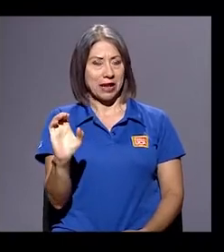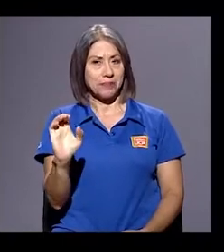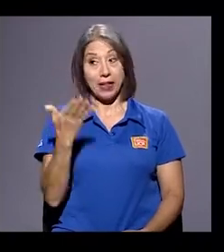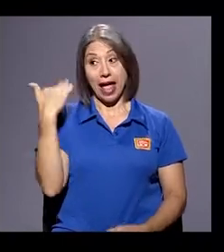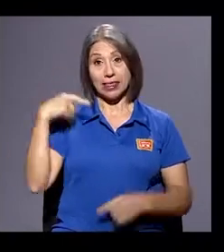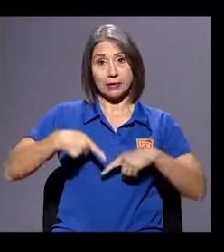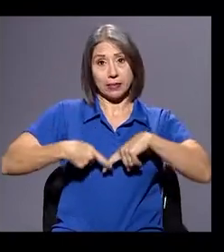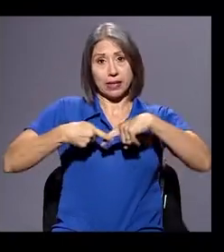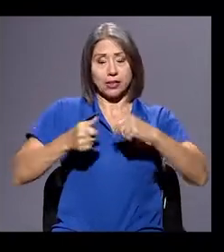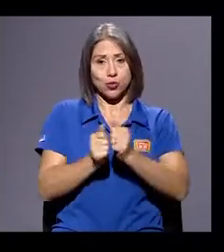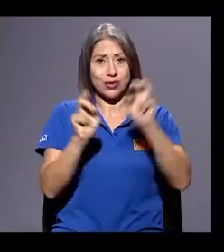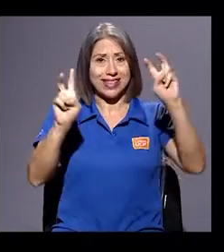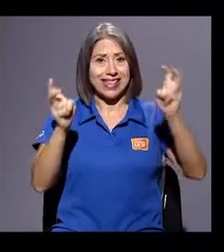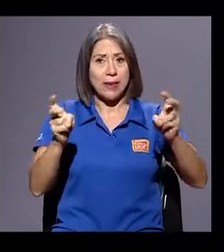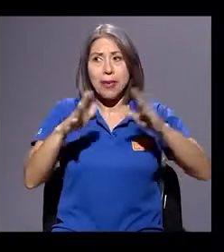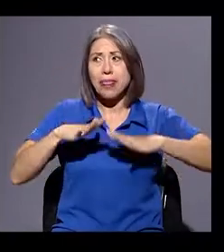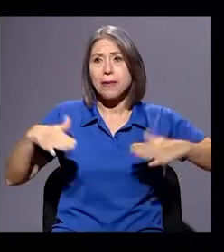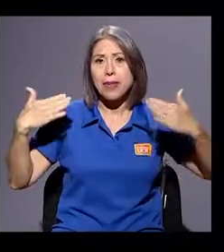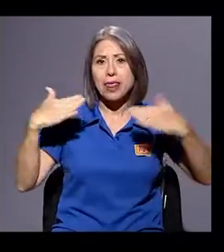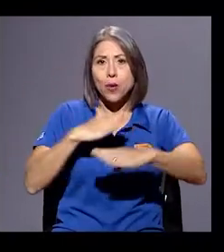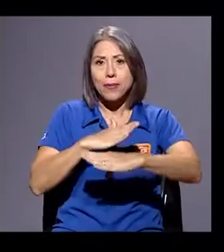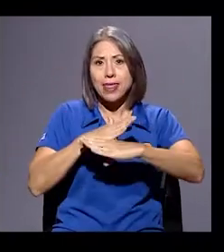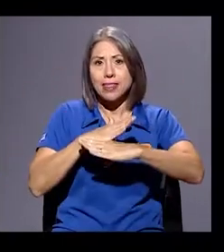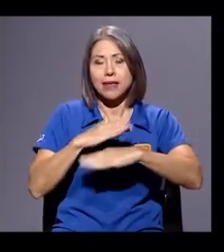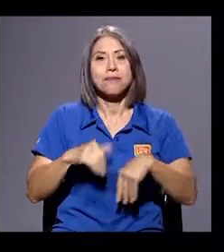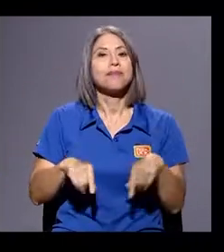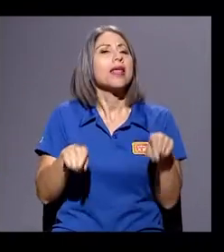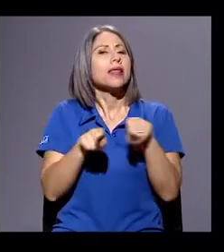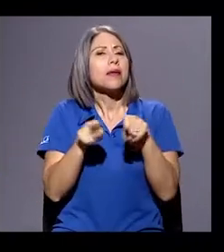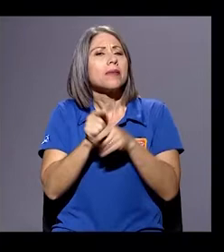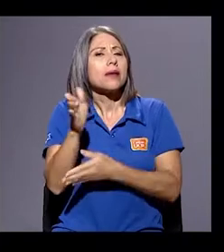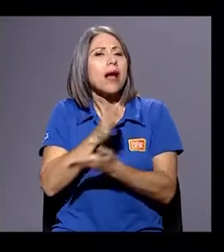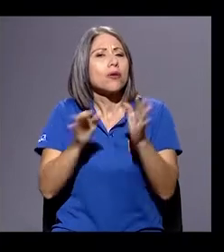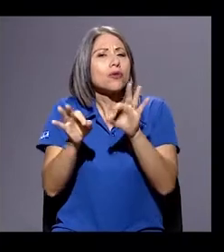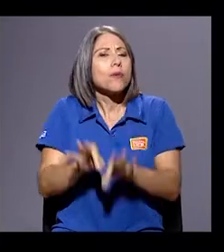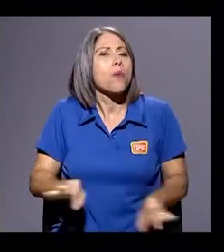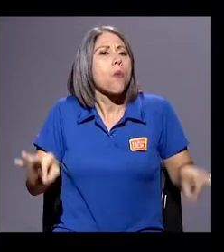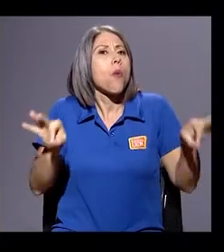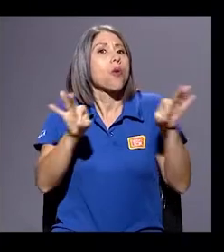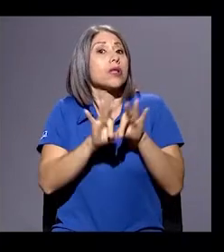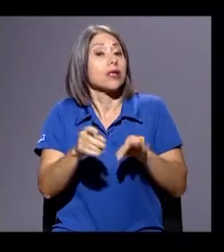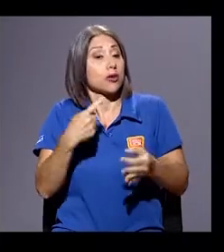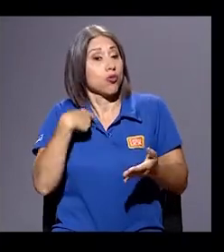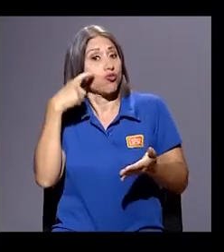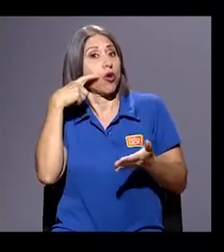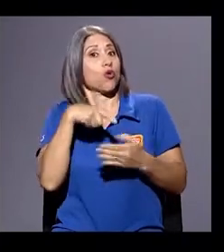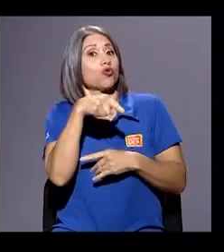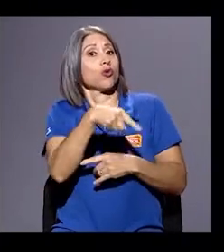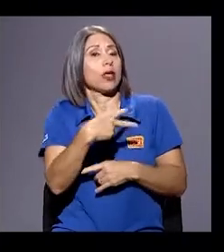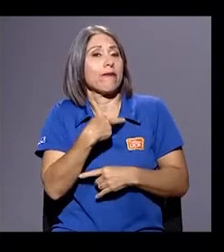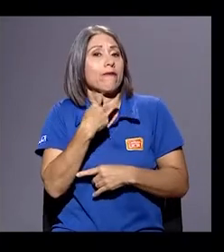y sobre todo algo que en este caso ha sido fundamental y que le reconozco a usted como una voz autorizada, que es el